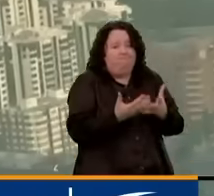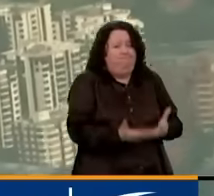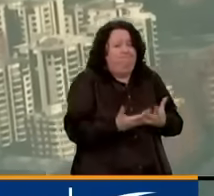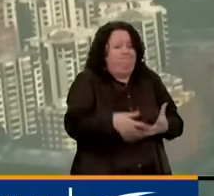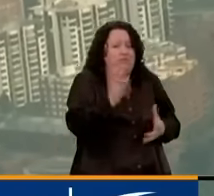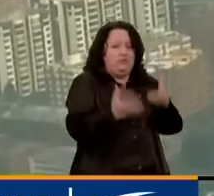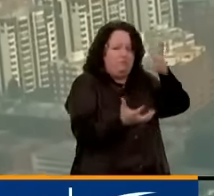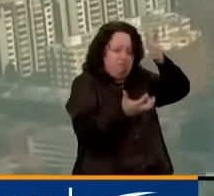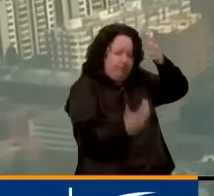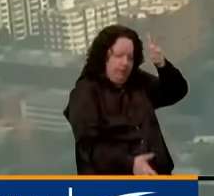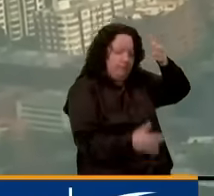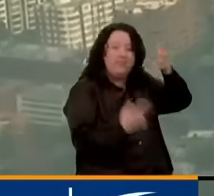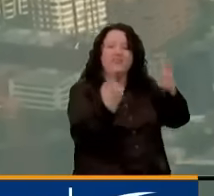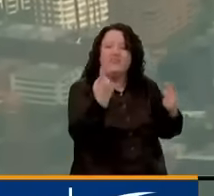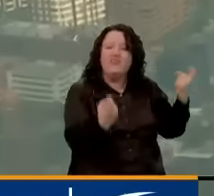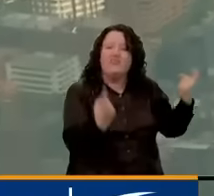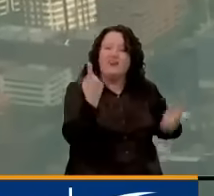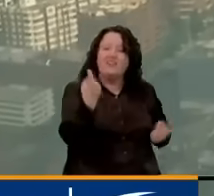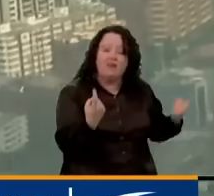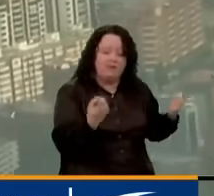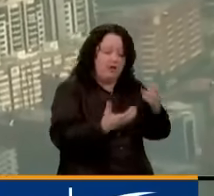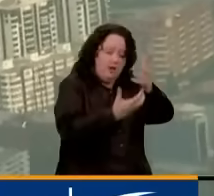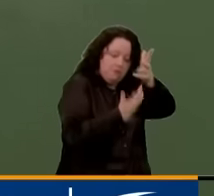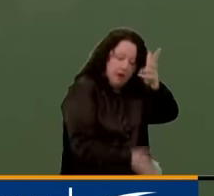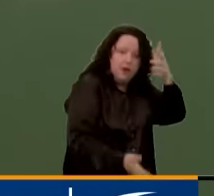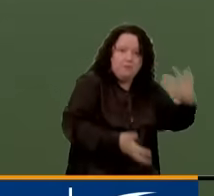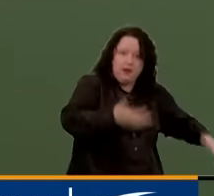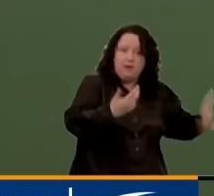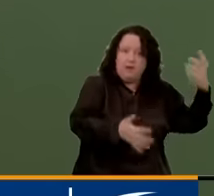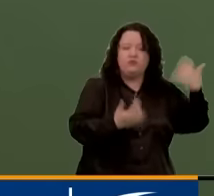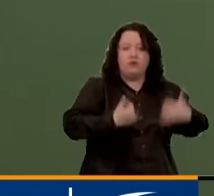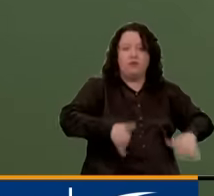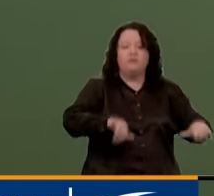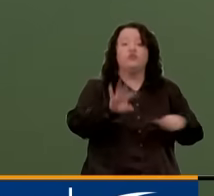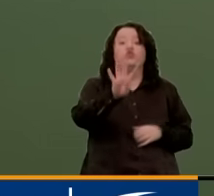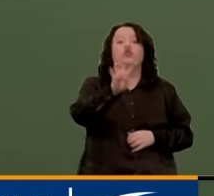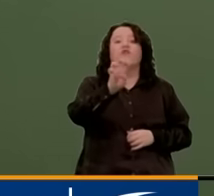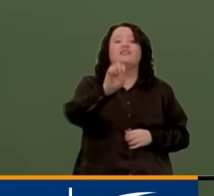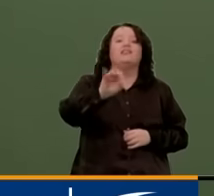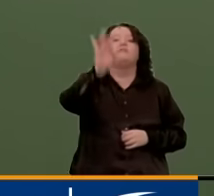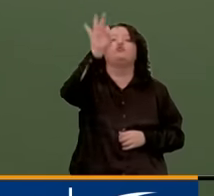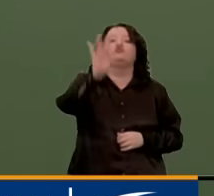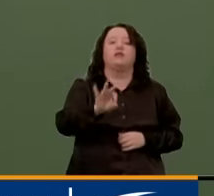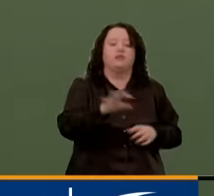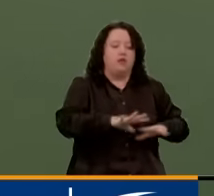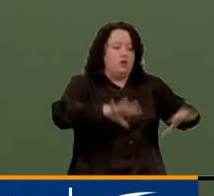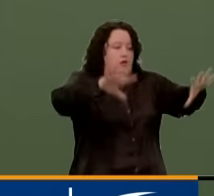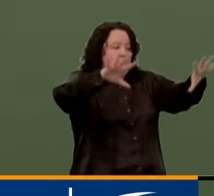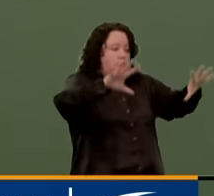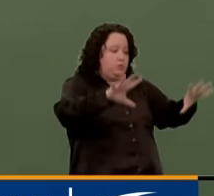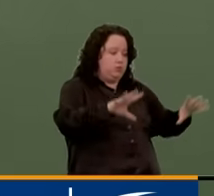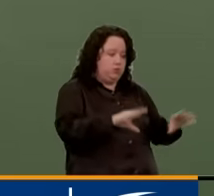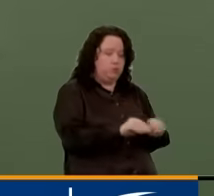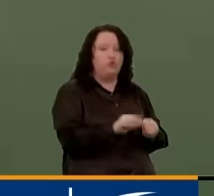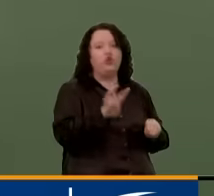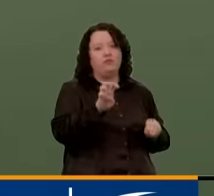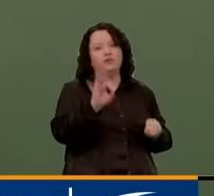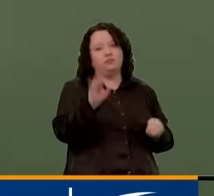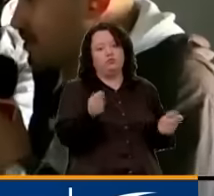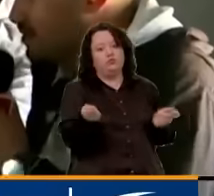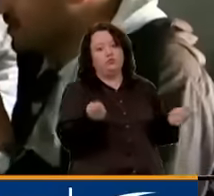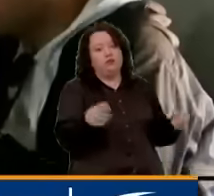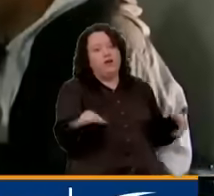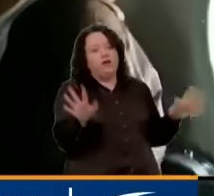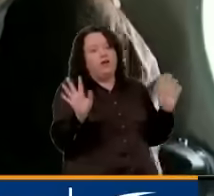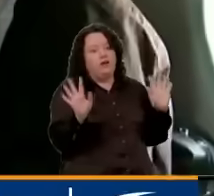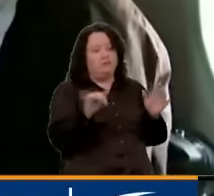a controlar lo que resta de esta emergencia. Hablamos de más del 90% de la emergencia que ya ha sido controlada aquí en el Cerro